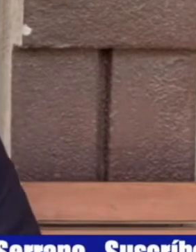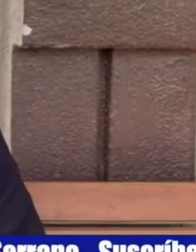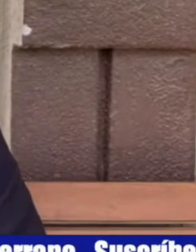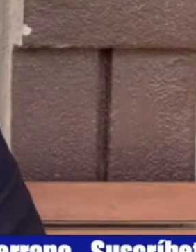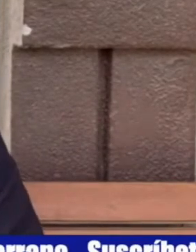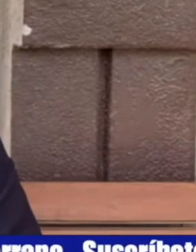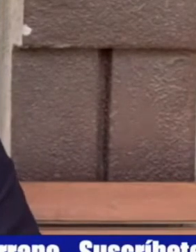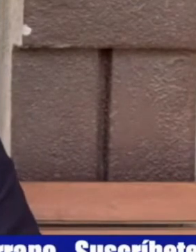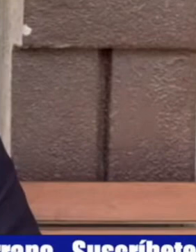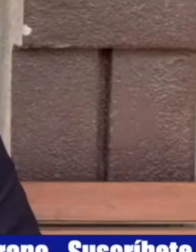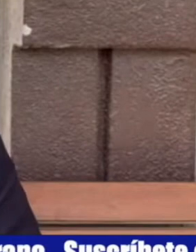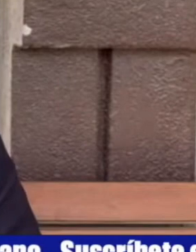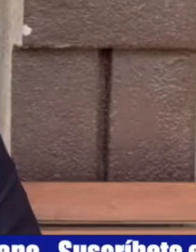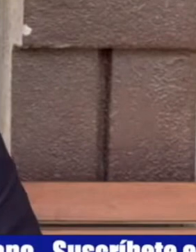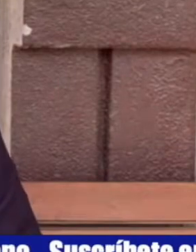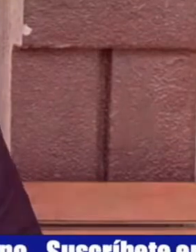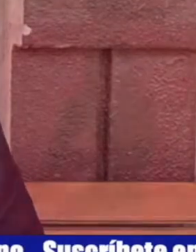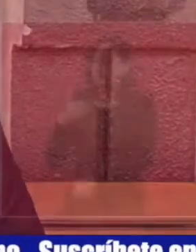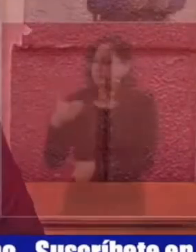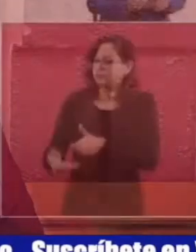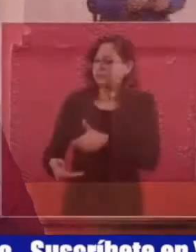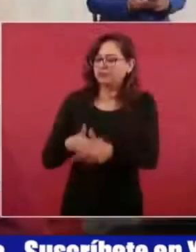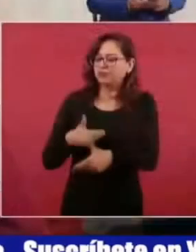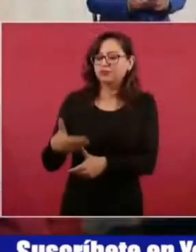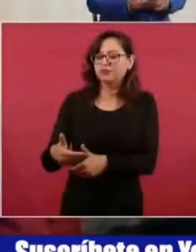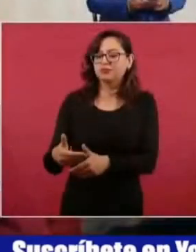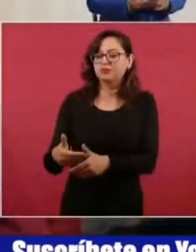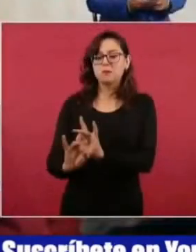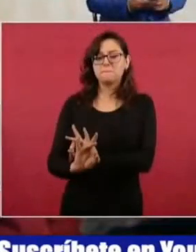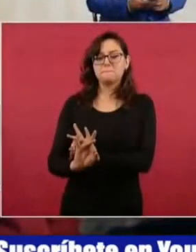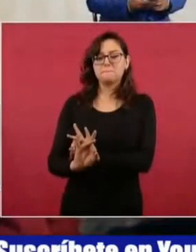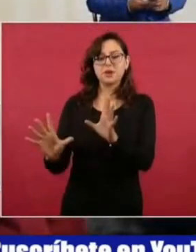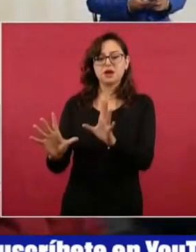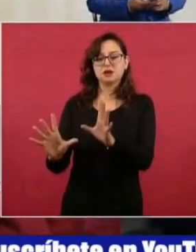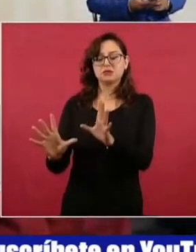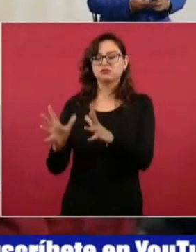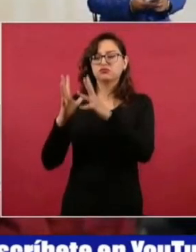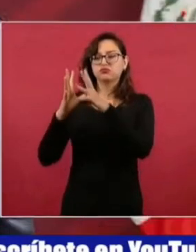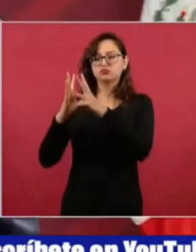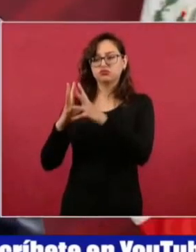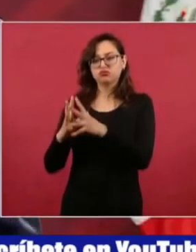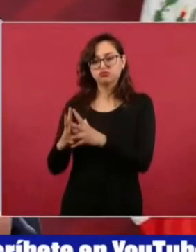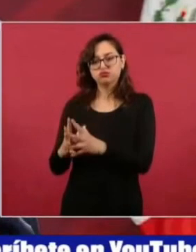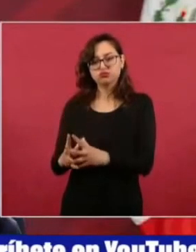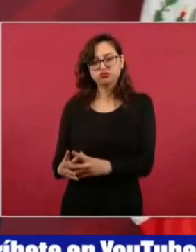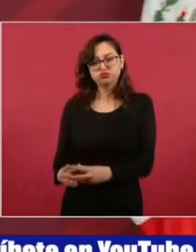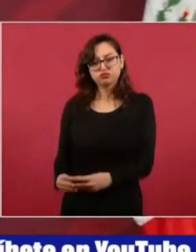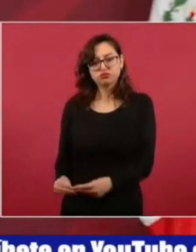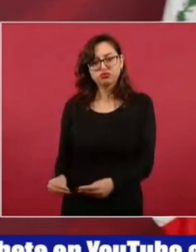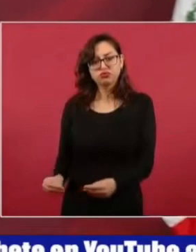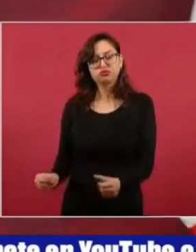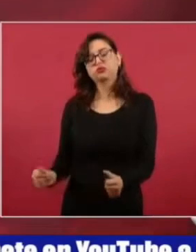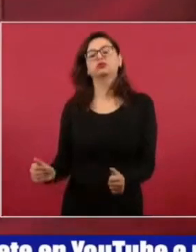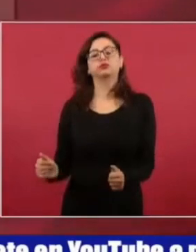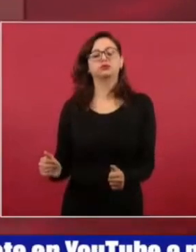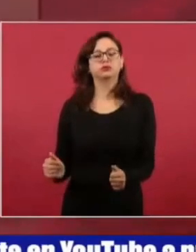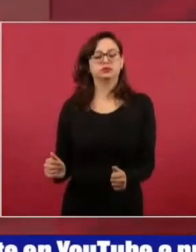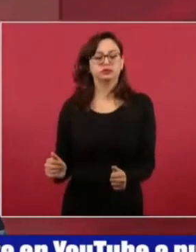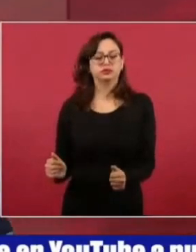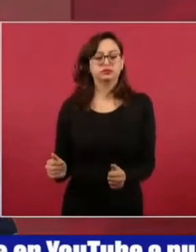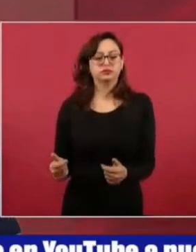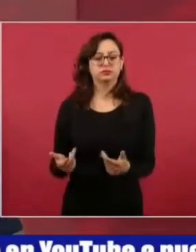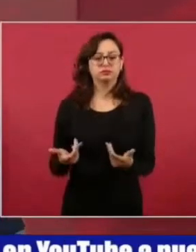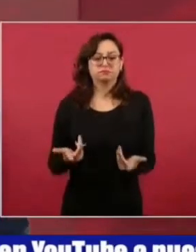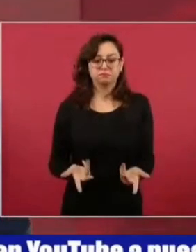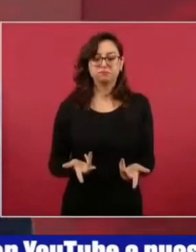Obrador sobre China o Estados Unidos se pone las pilas,